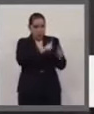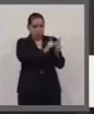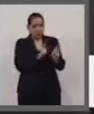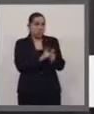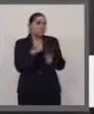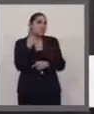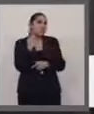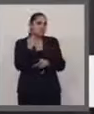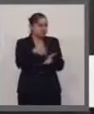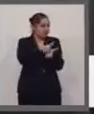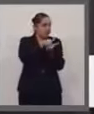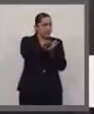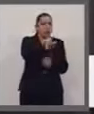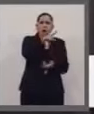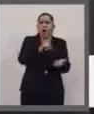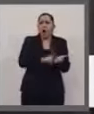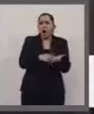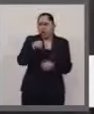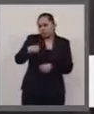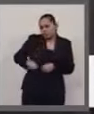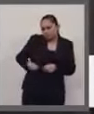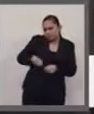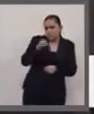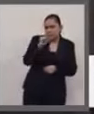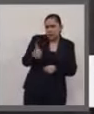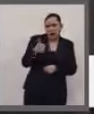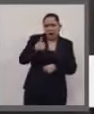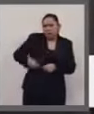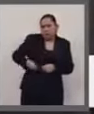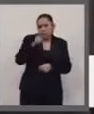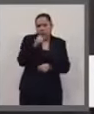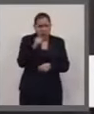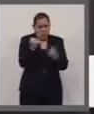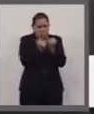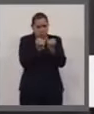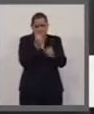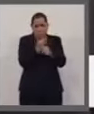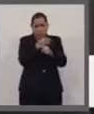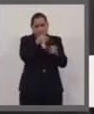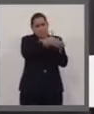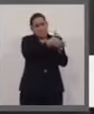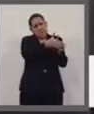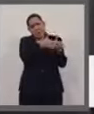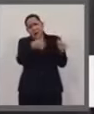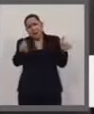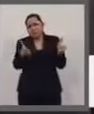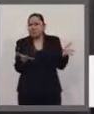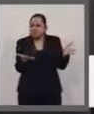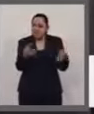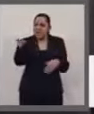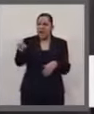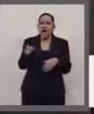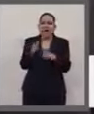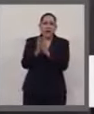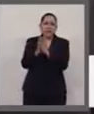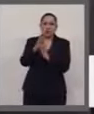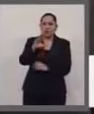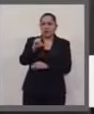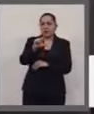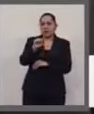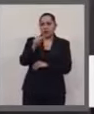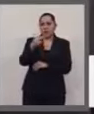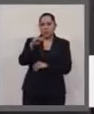el tiempo alegó inocencia, como lo ha hecho aquí durante toda la comparecencia. Pero ahí está el libro de Carlos Ahumada, Derecho y Réplica, del que fue